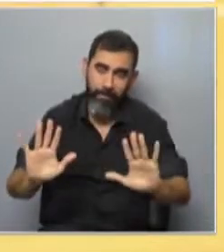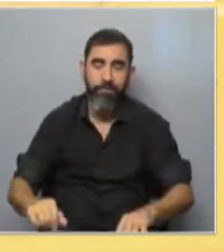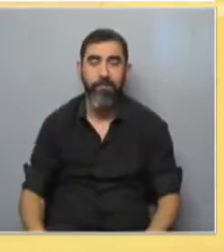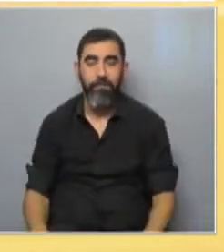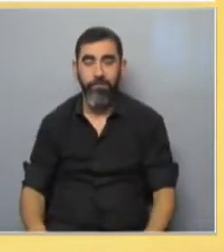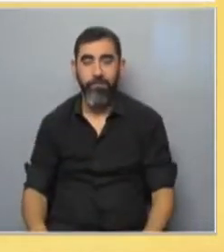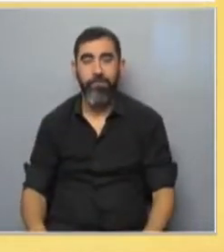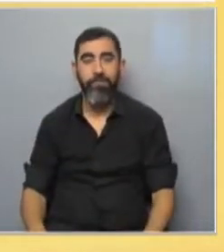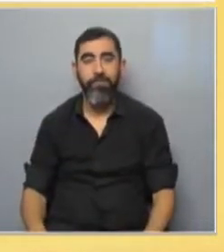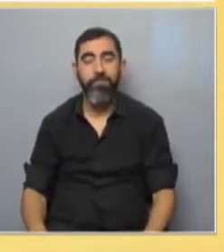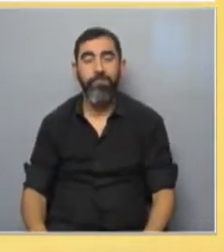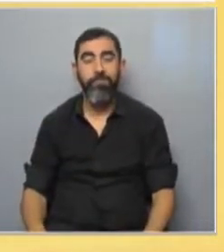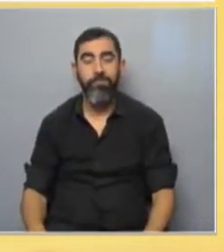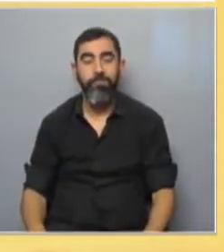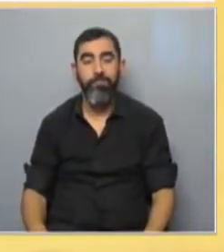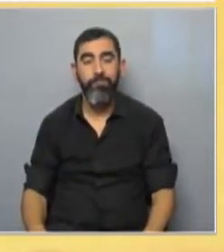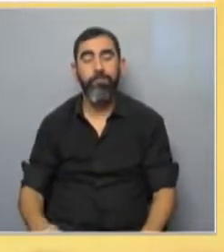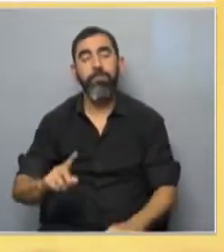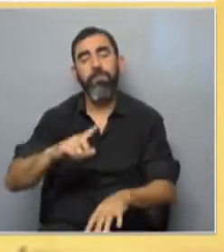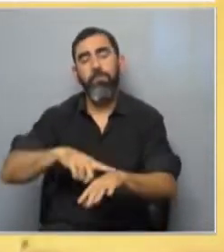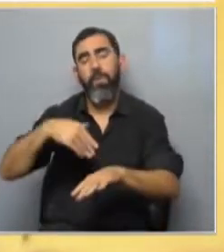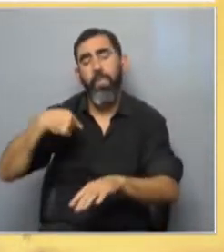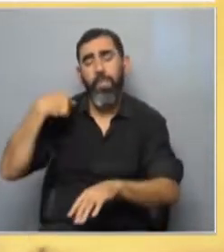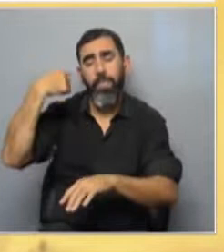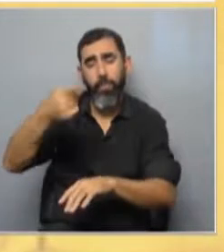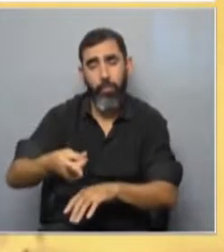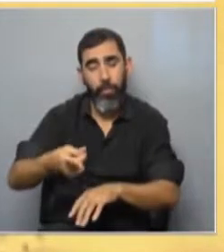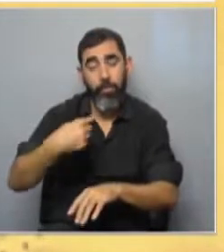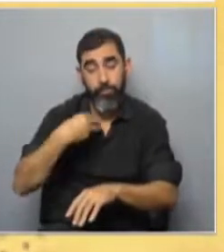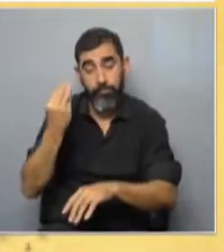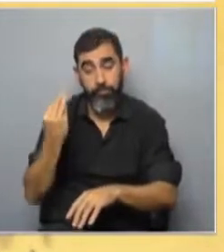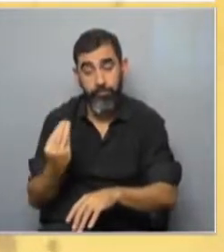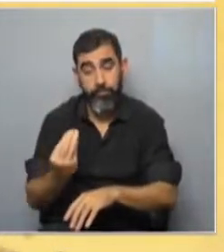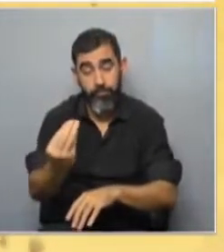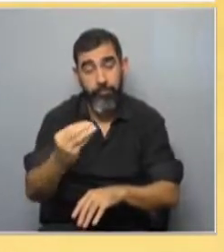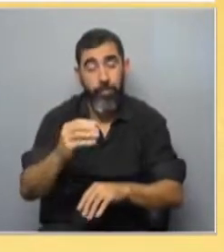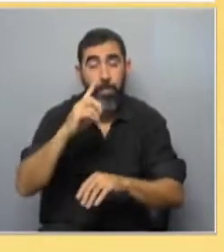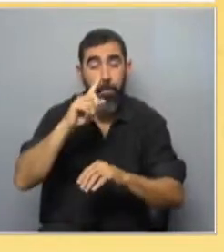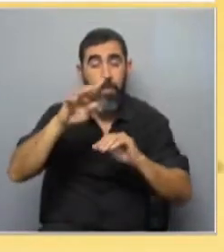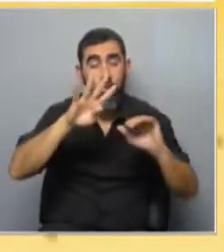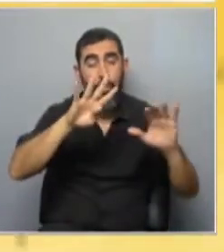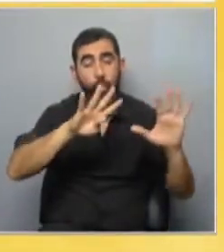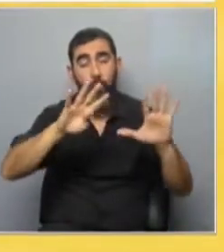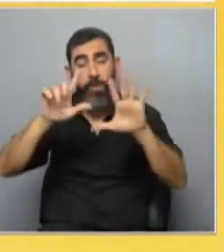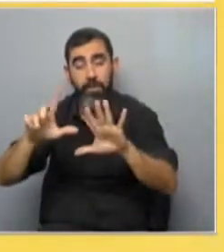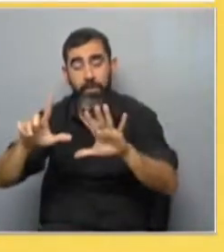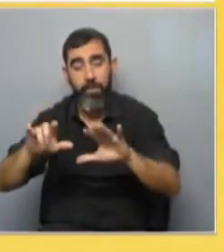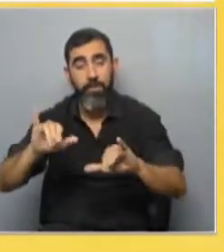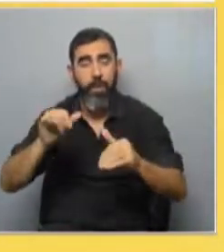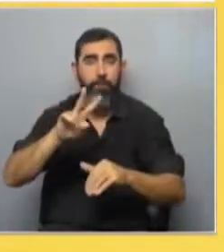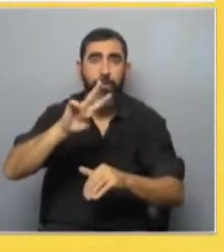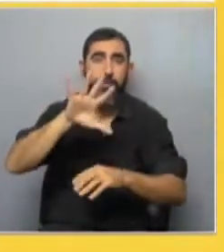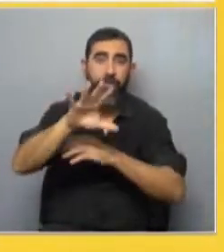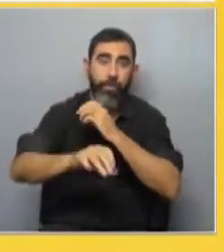debió interrumpir. Y bueno, tiempo después yo me incorporé, 97, ¿no? Ya hace un cuarto de siglo